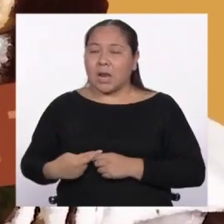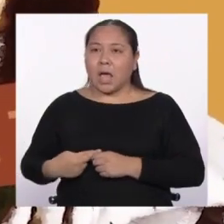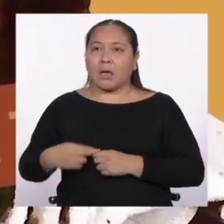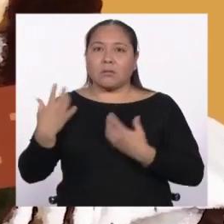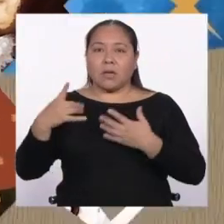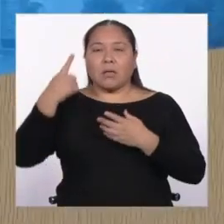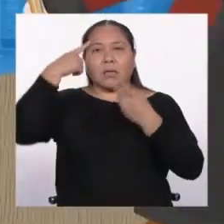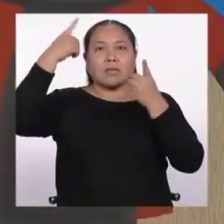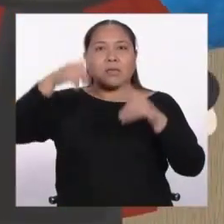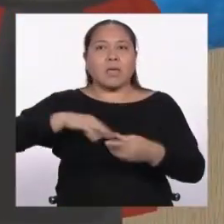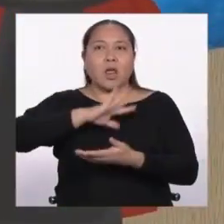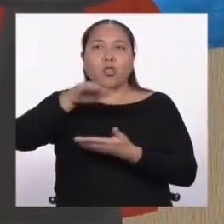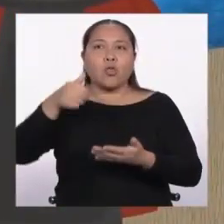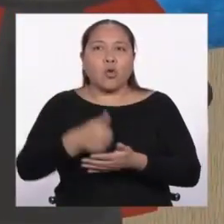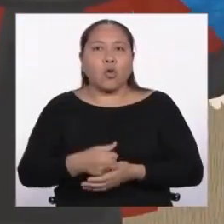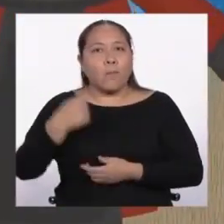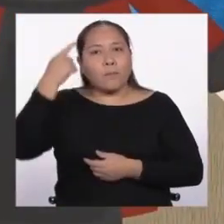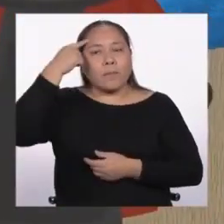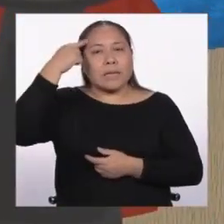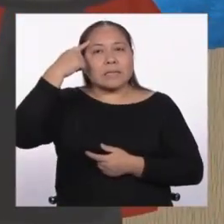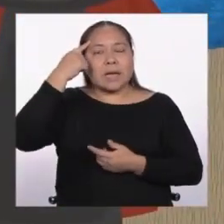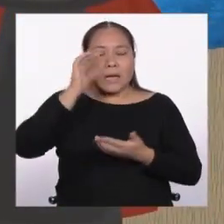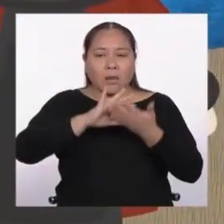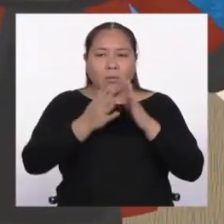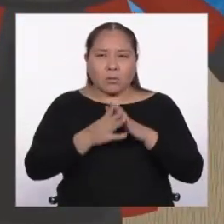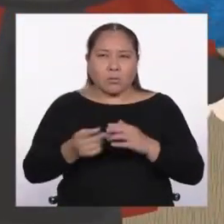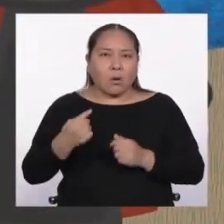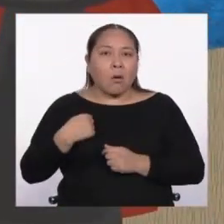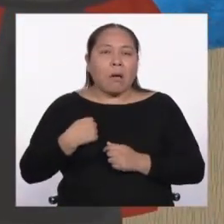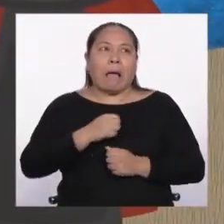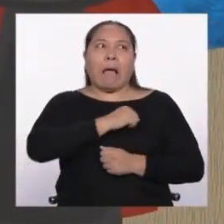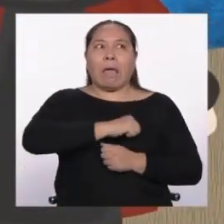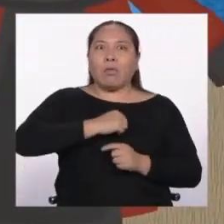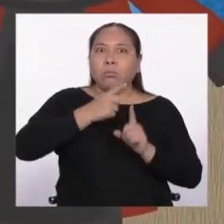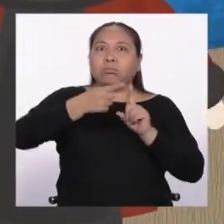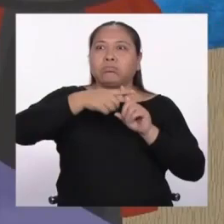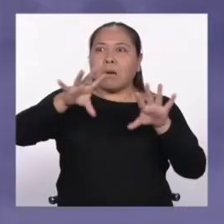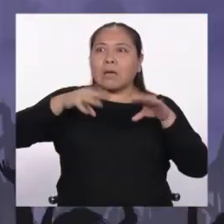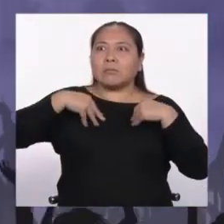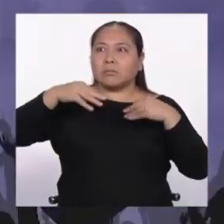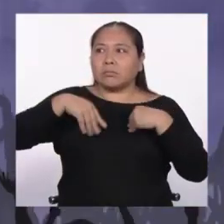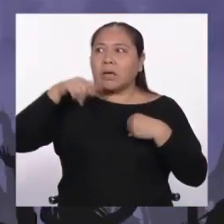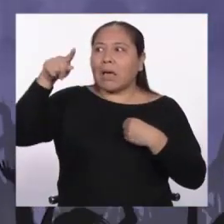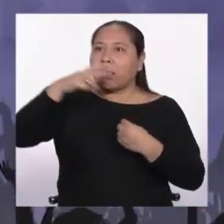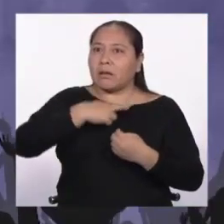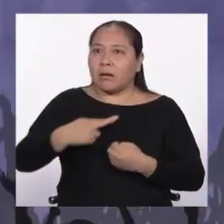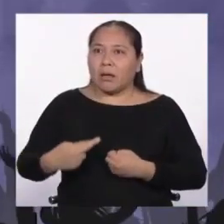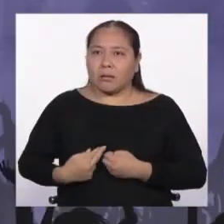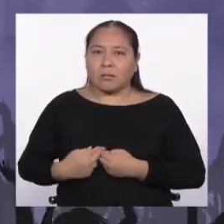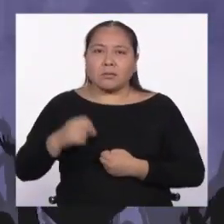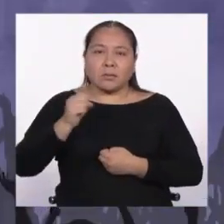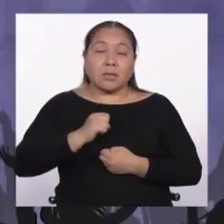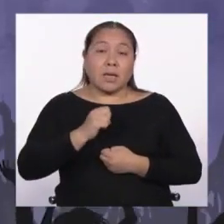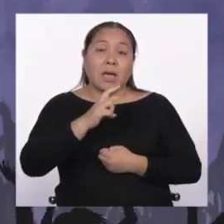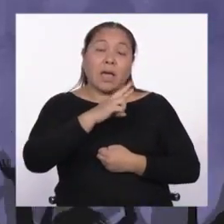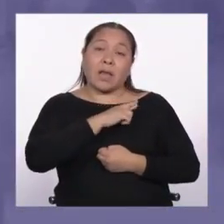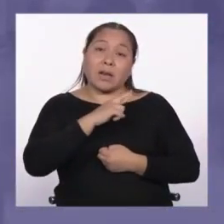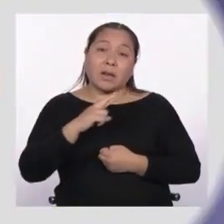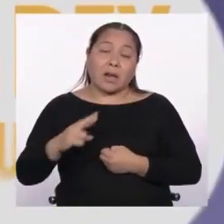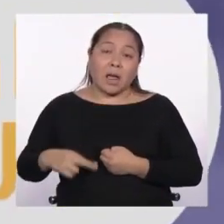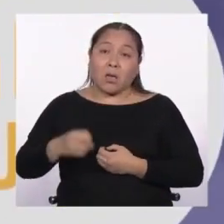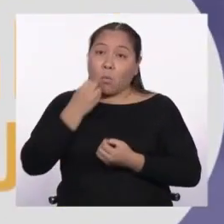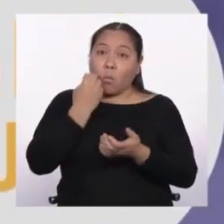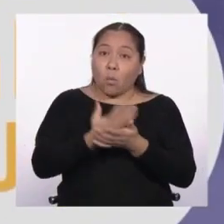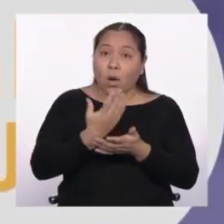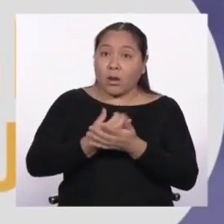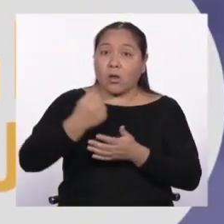de todo? ¿Crees que la población tenía una actitud positiva ante un rey absoluto? Es cierto que hubo reyes muy buenos como Luis XIV,